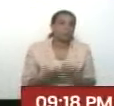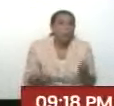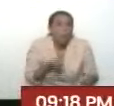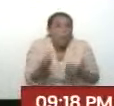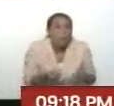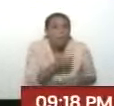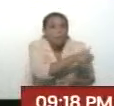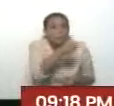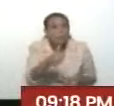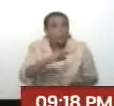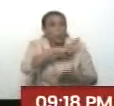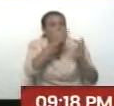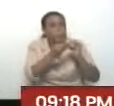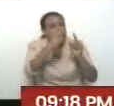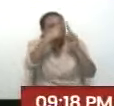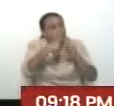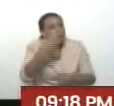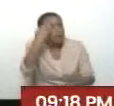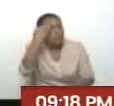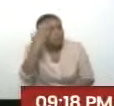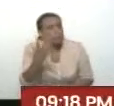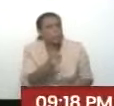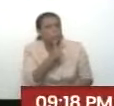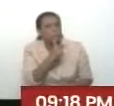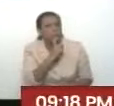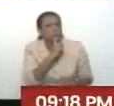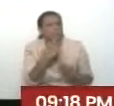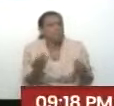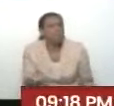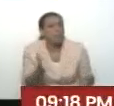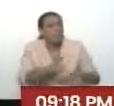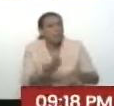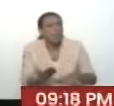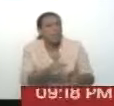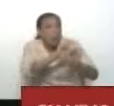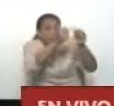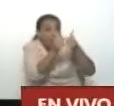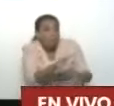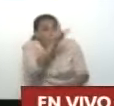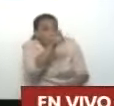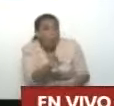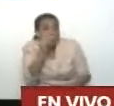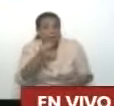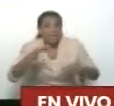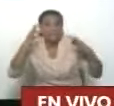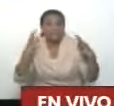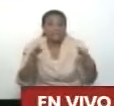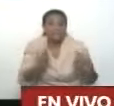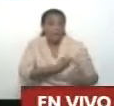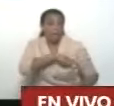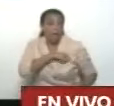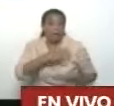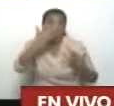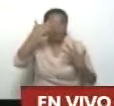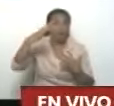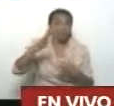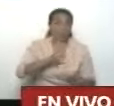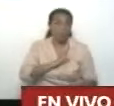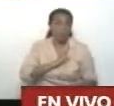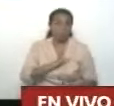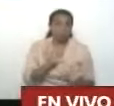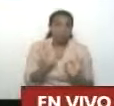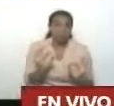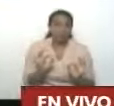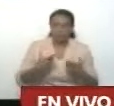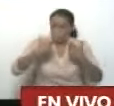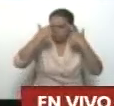Que cada quien saque sus propias conclusiones. Es escandalosa. Que un artista andaluz de Cádiz, de